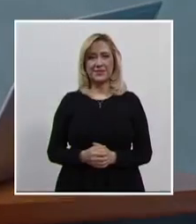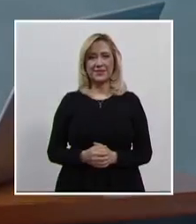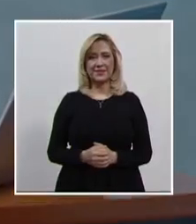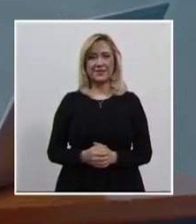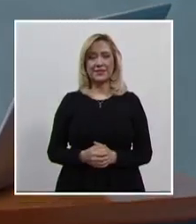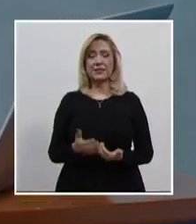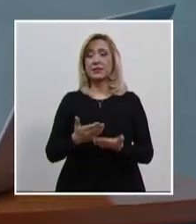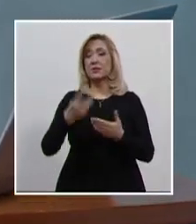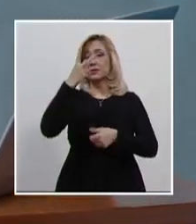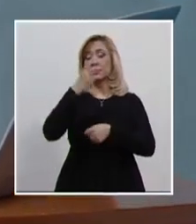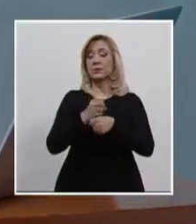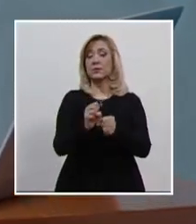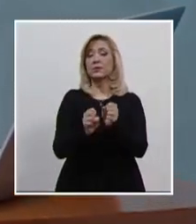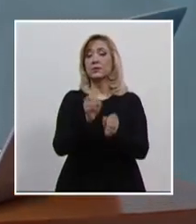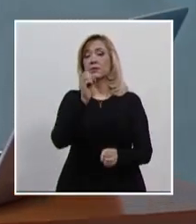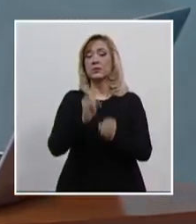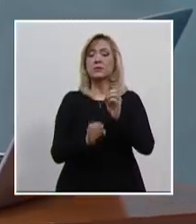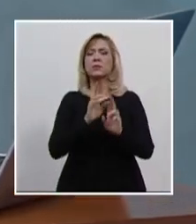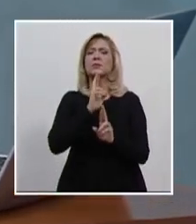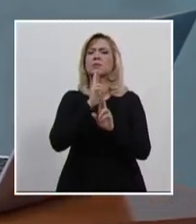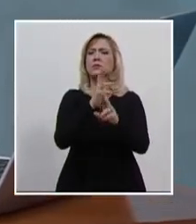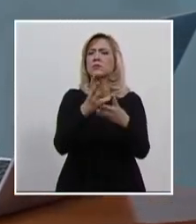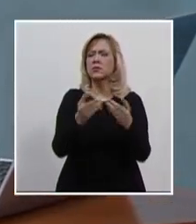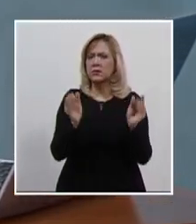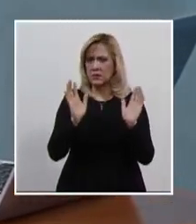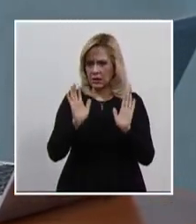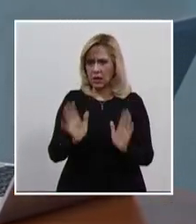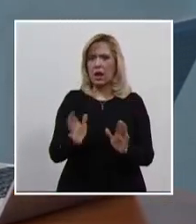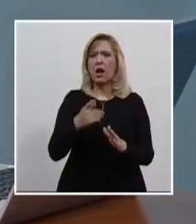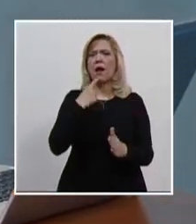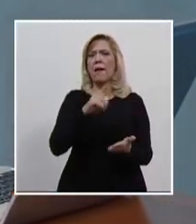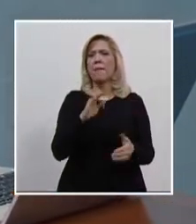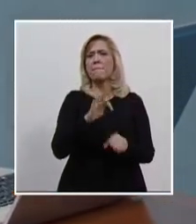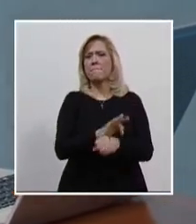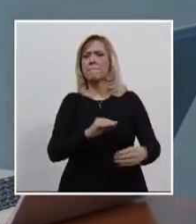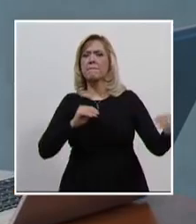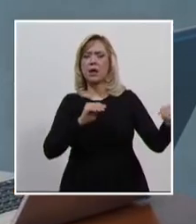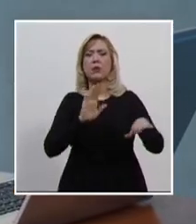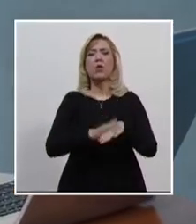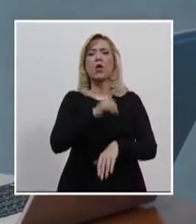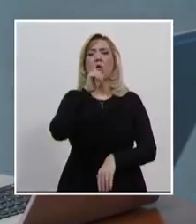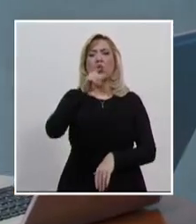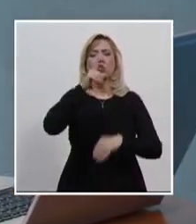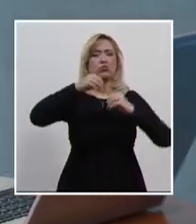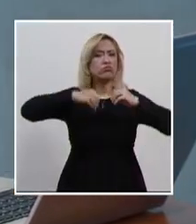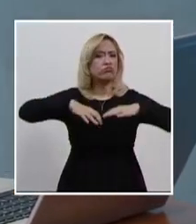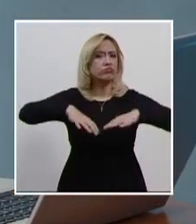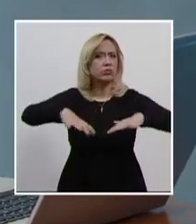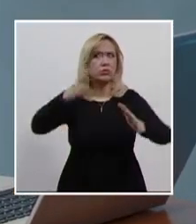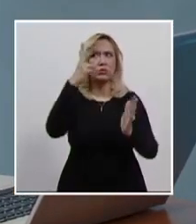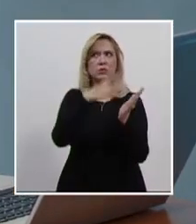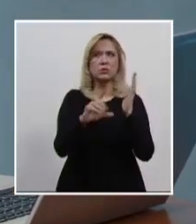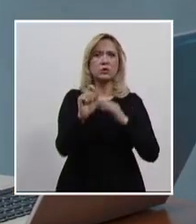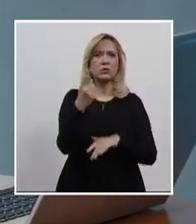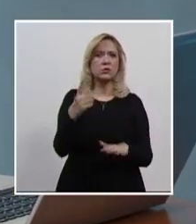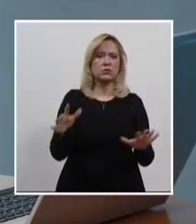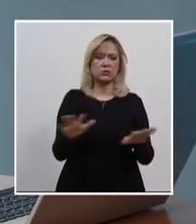La segunda sala de la Corte resolvió amparos en los que se impugnaban reformas a la Ley de la Industria Eléctrica de 2021.